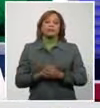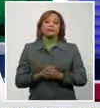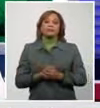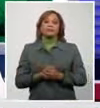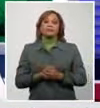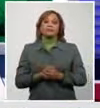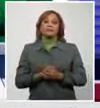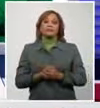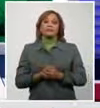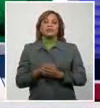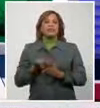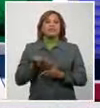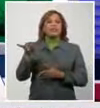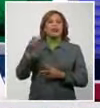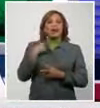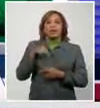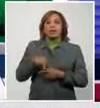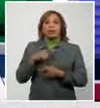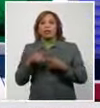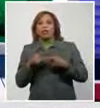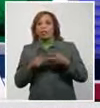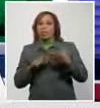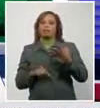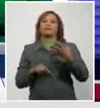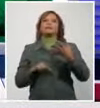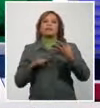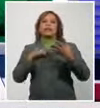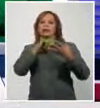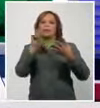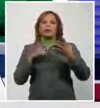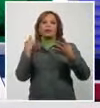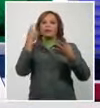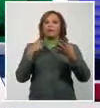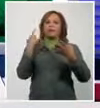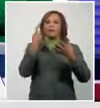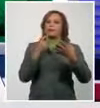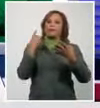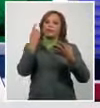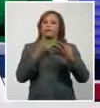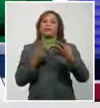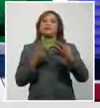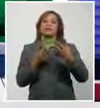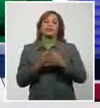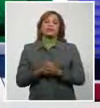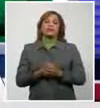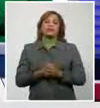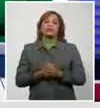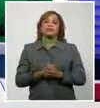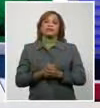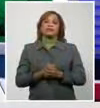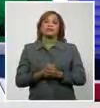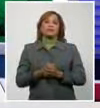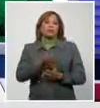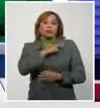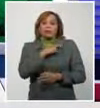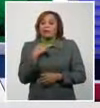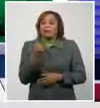y ya no va a haber viajes de este tipo, no va a haber, o sea, viajes interprovinciales. Y cada vez que me lo decían, los responsables somos